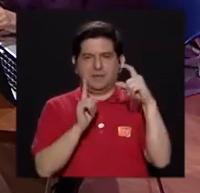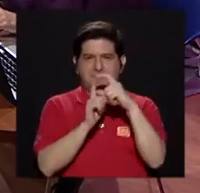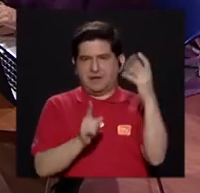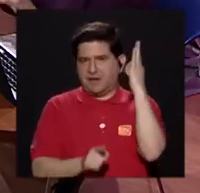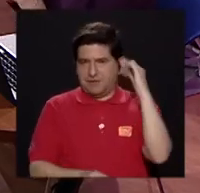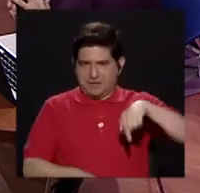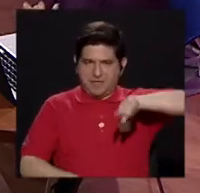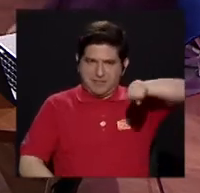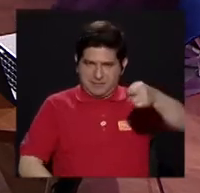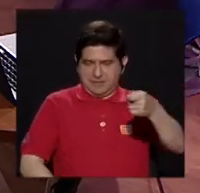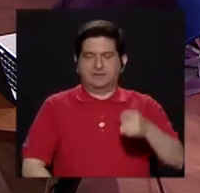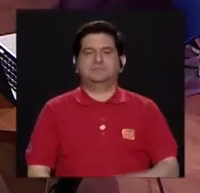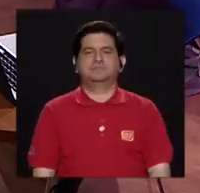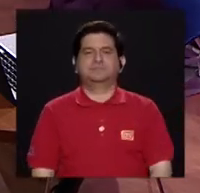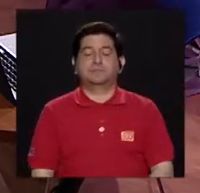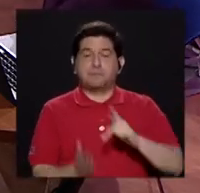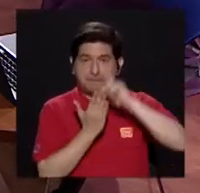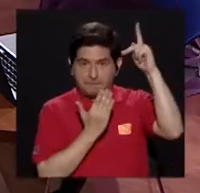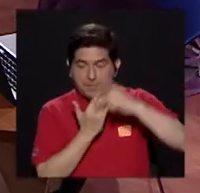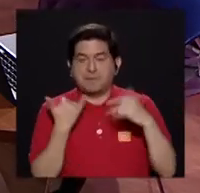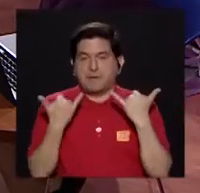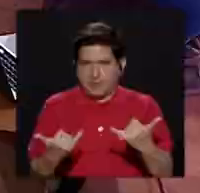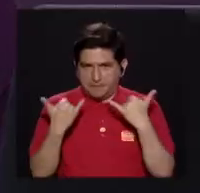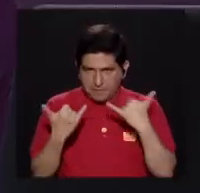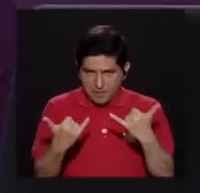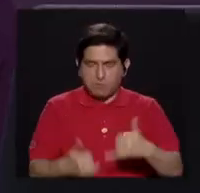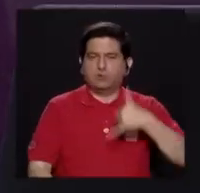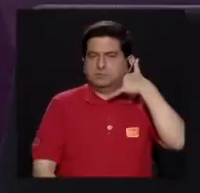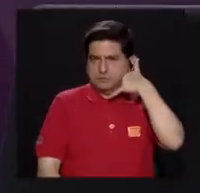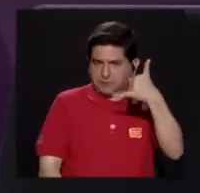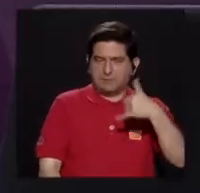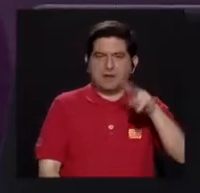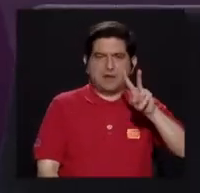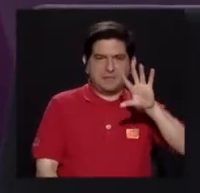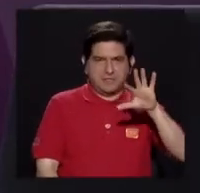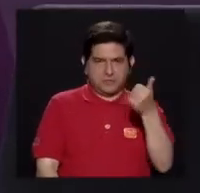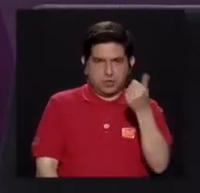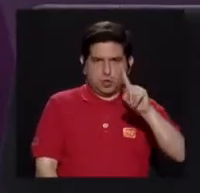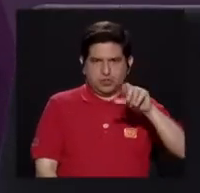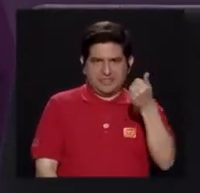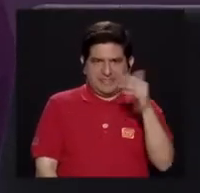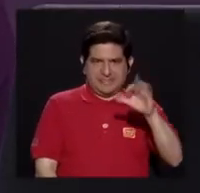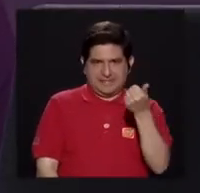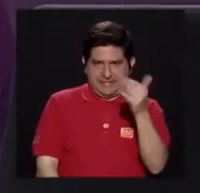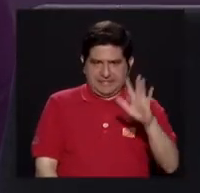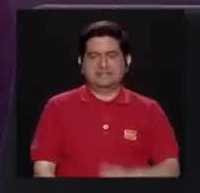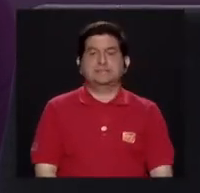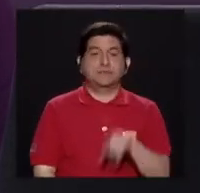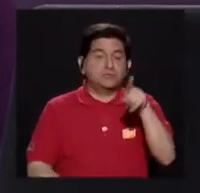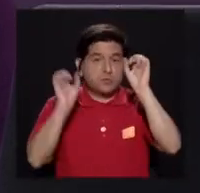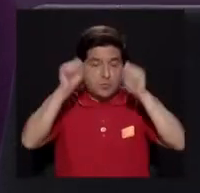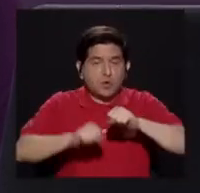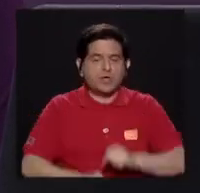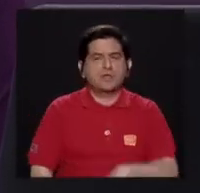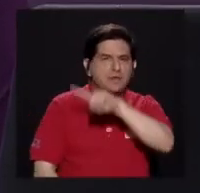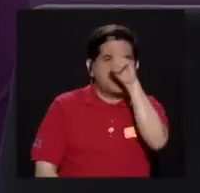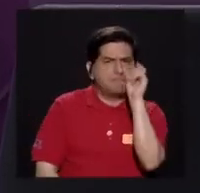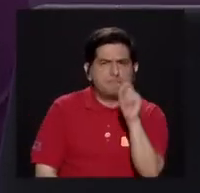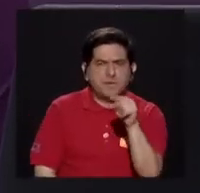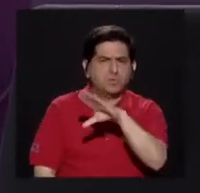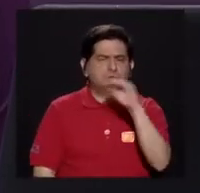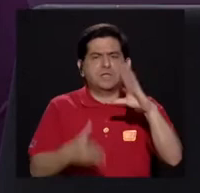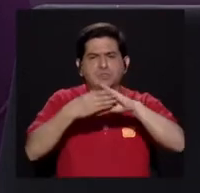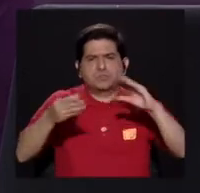canal. Este es un programa en vivo, puede llamarnos al 2511 1515 para hacer sus preguntas y